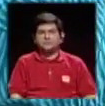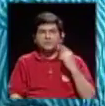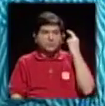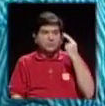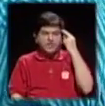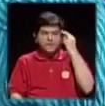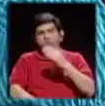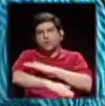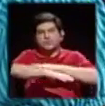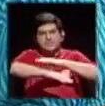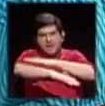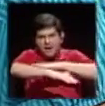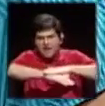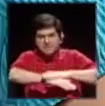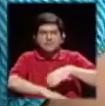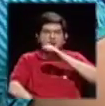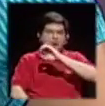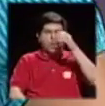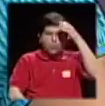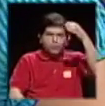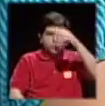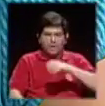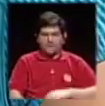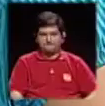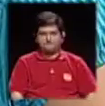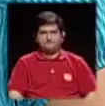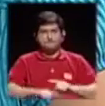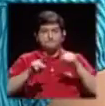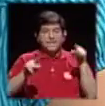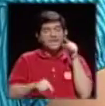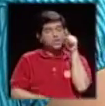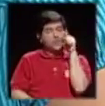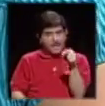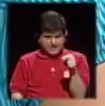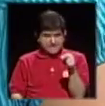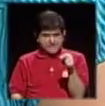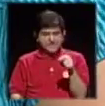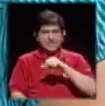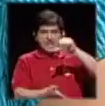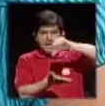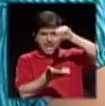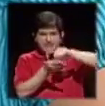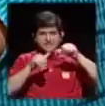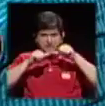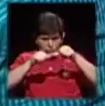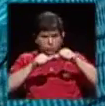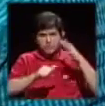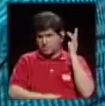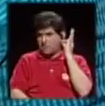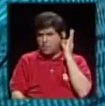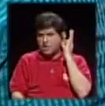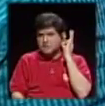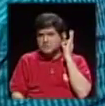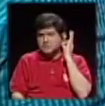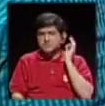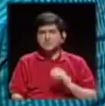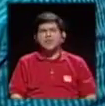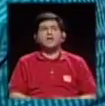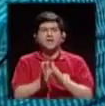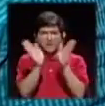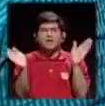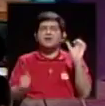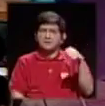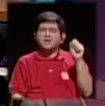por etnia, ¿verdad? Por culturas. Pero ahí el centro siguen siendo las mujeres. En general,